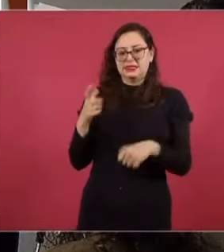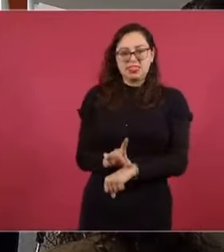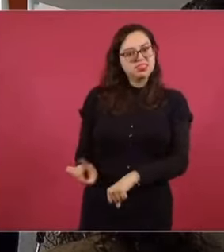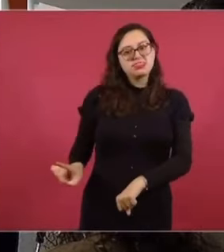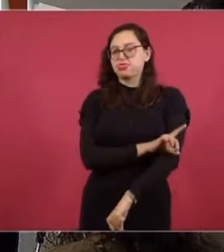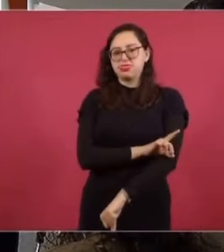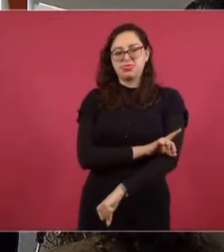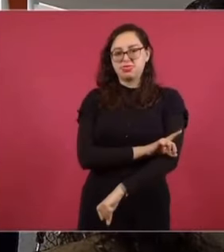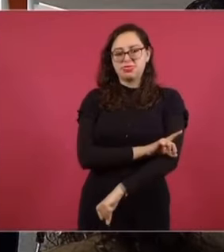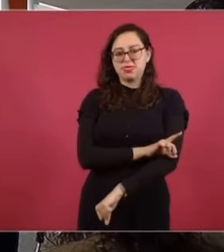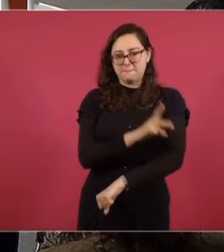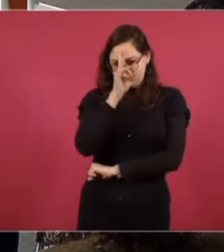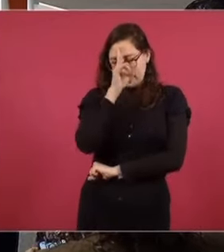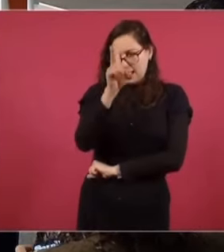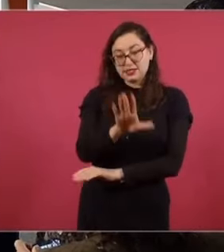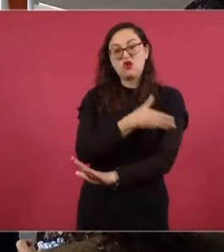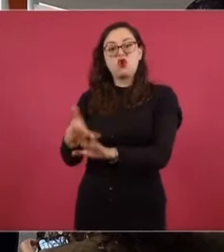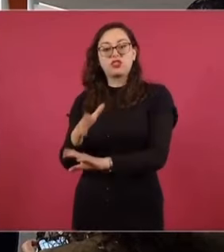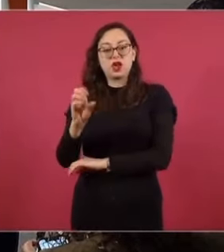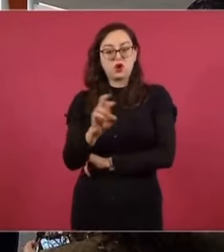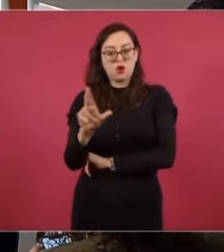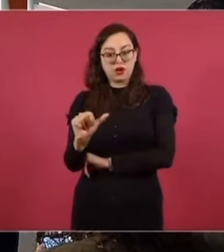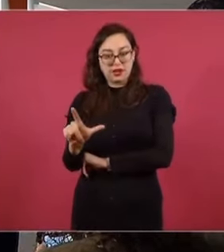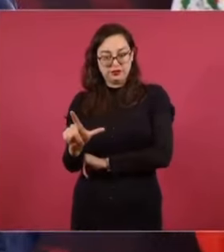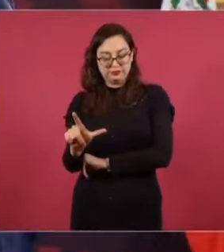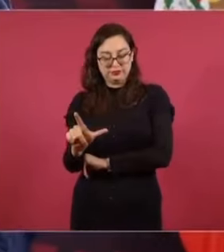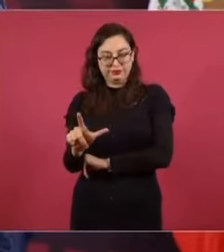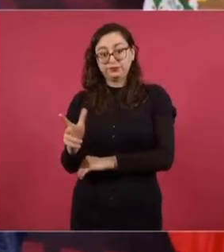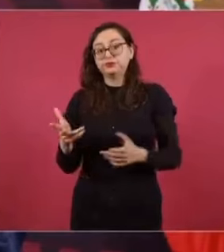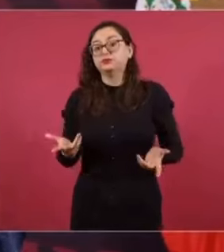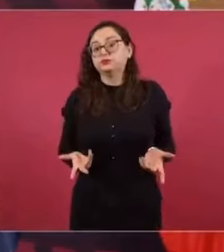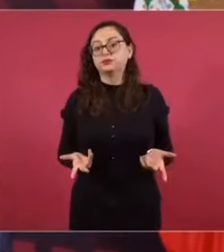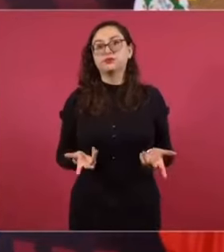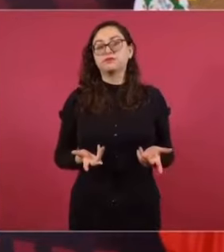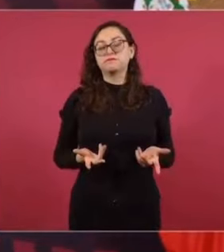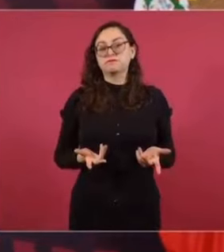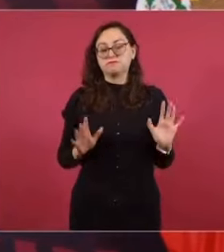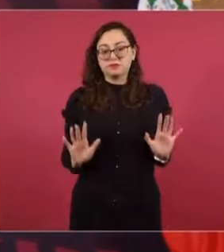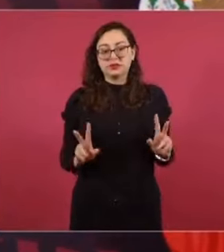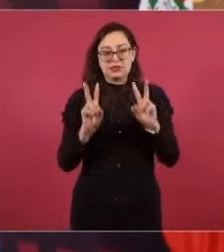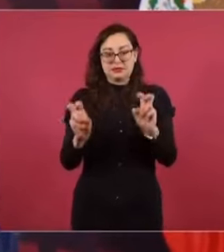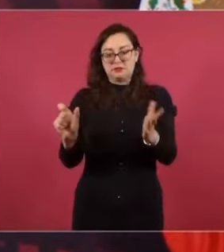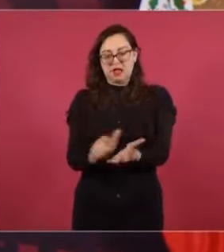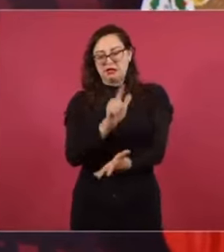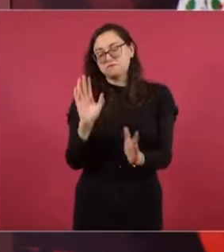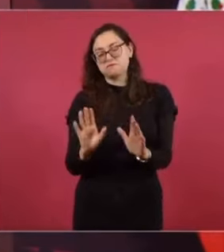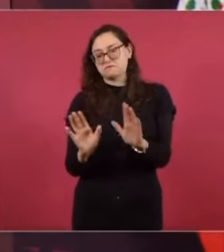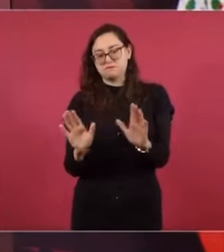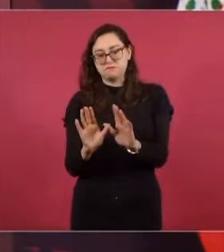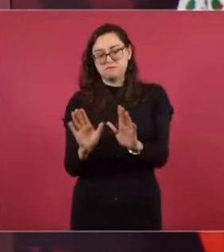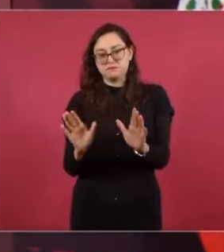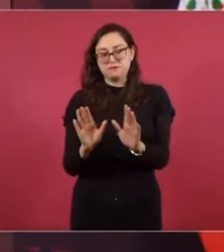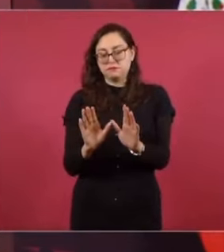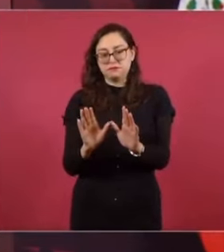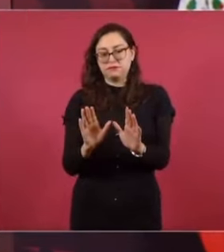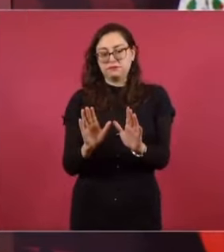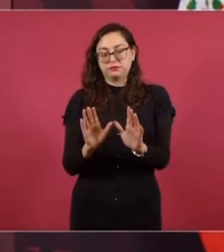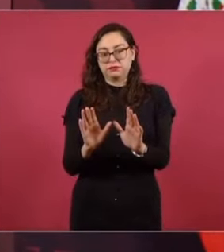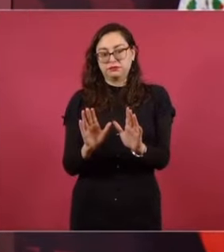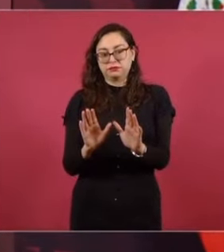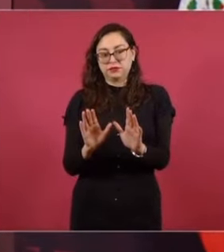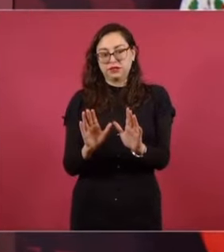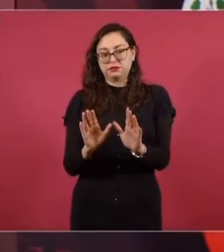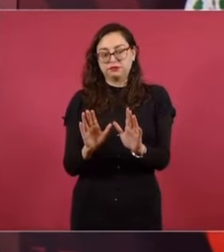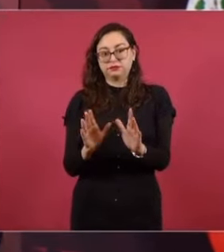venganza, porque yo no les voy a hablar de la cuestión legal, eso, pídanle,